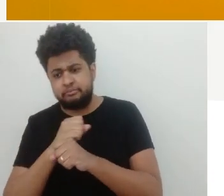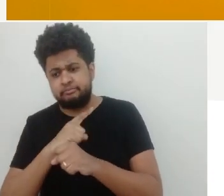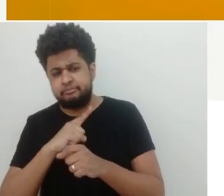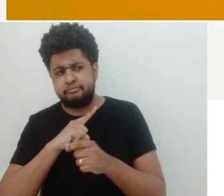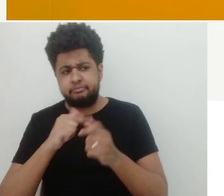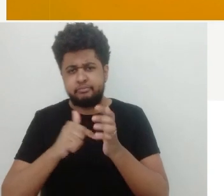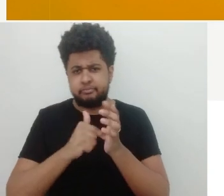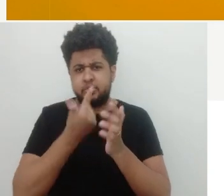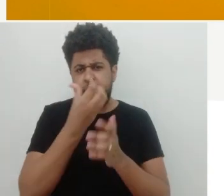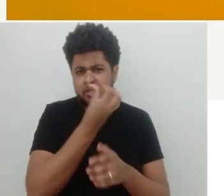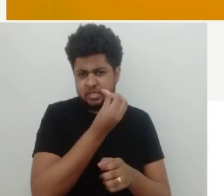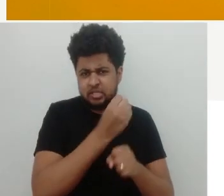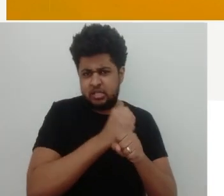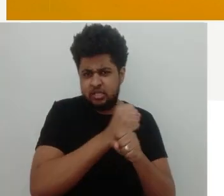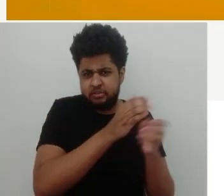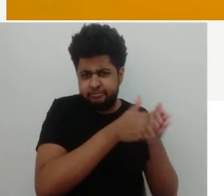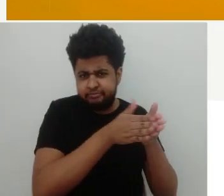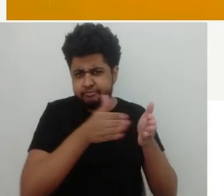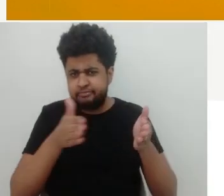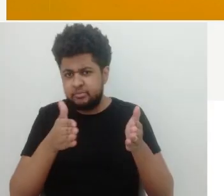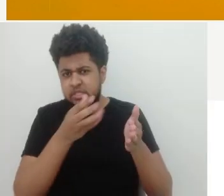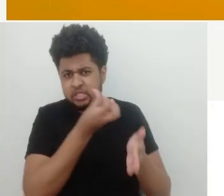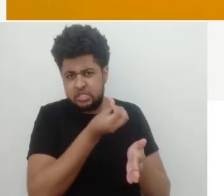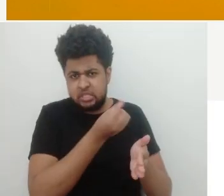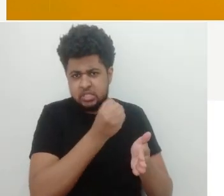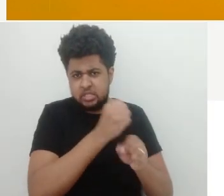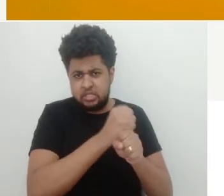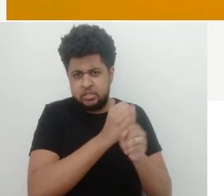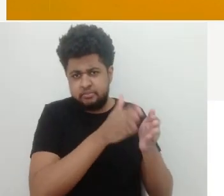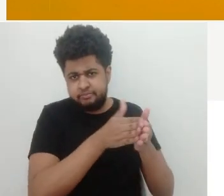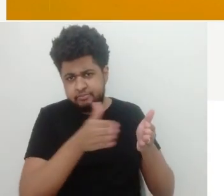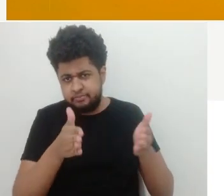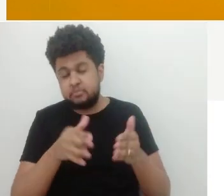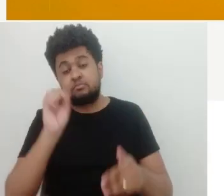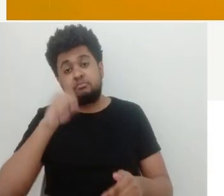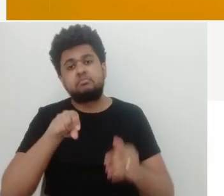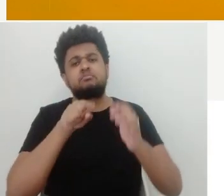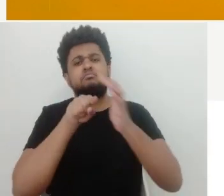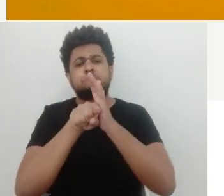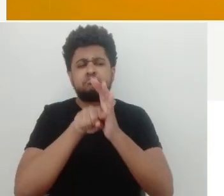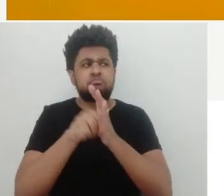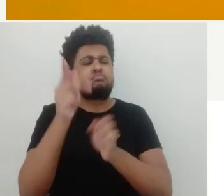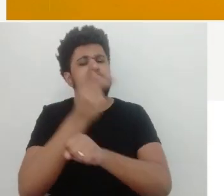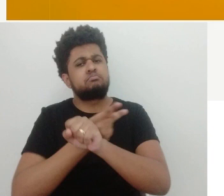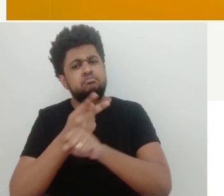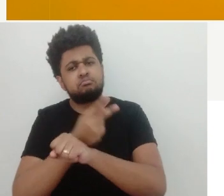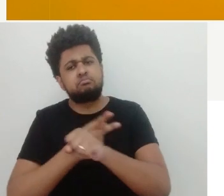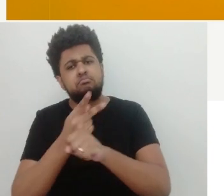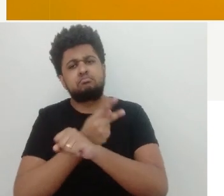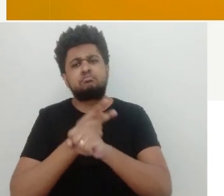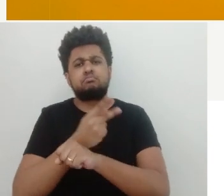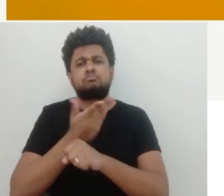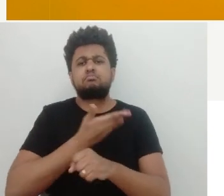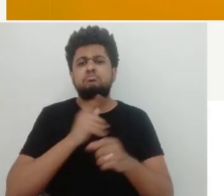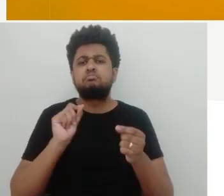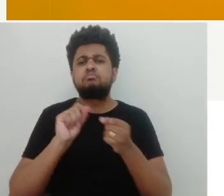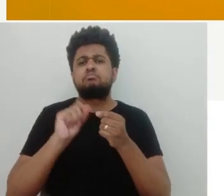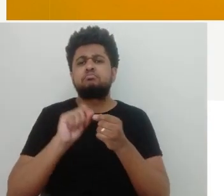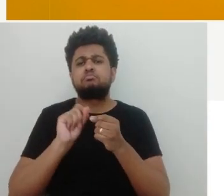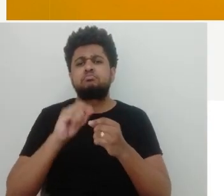sí he procurado, junto a mis colegas, instituir los estudios culturales como un punto de anclaje fundamental en nuestro